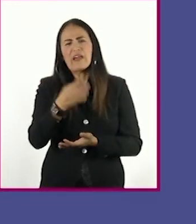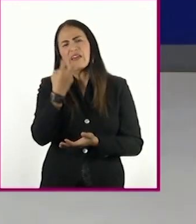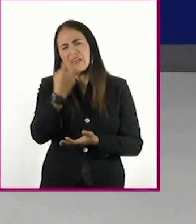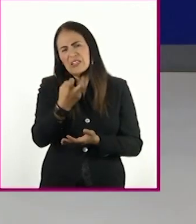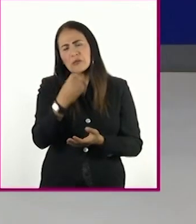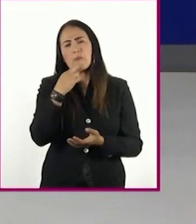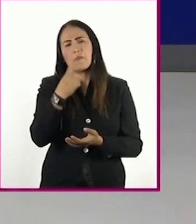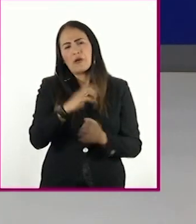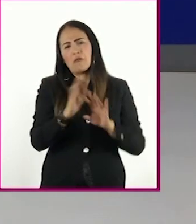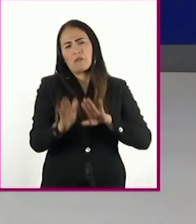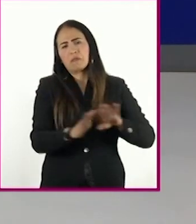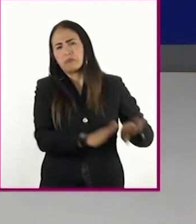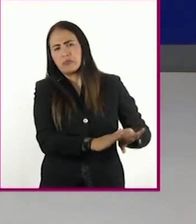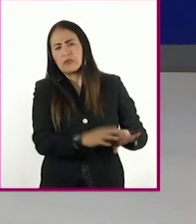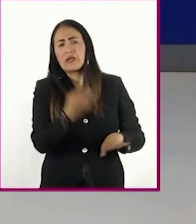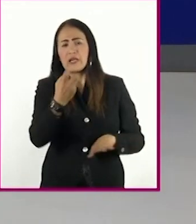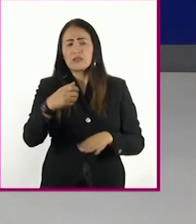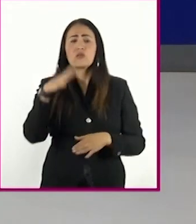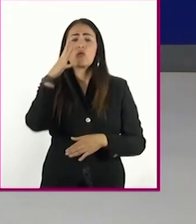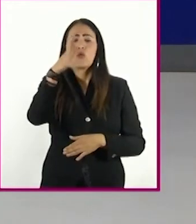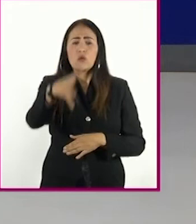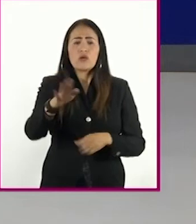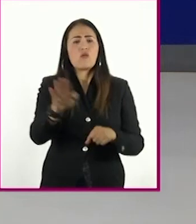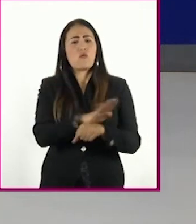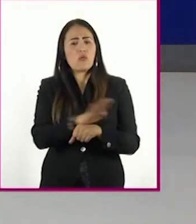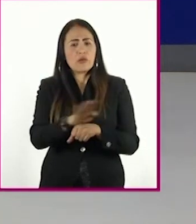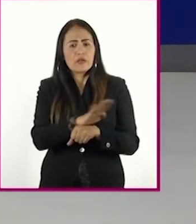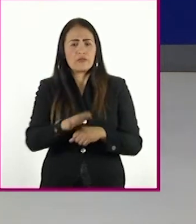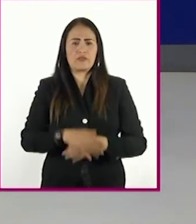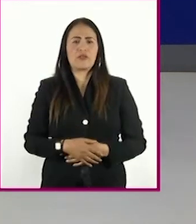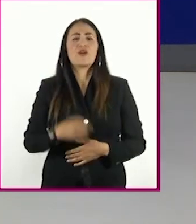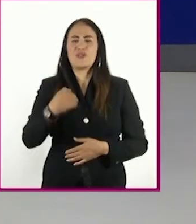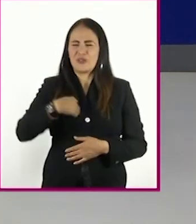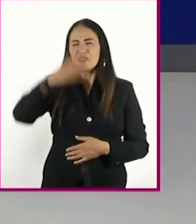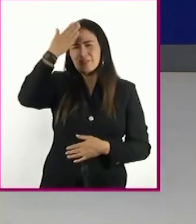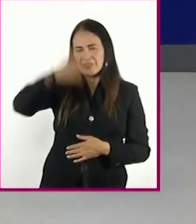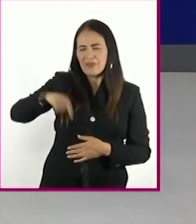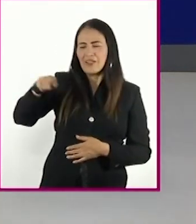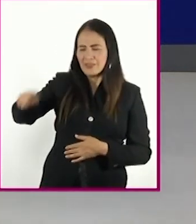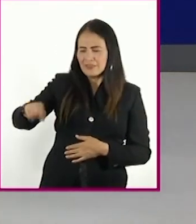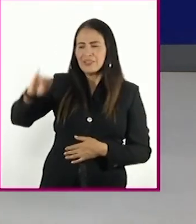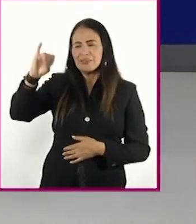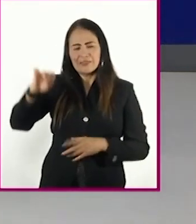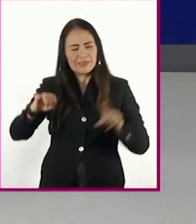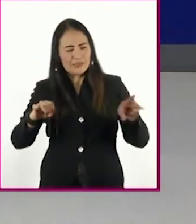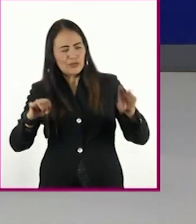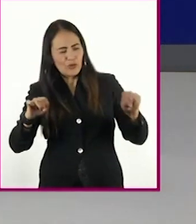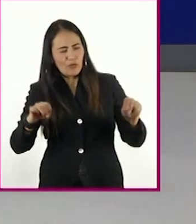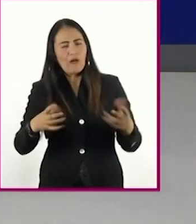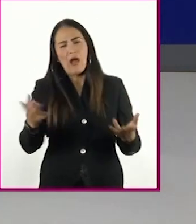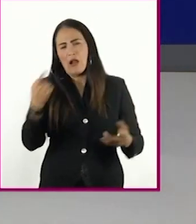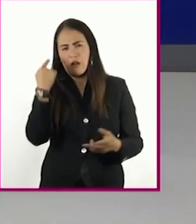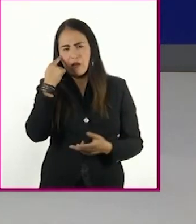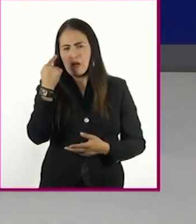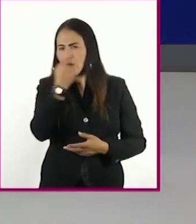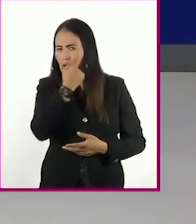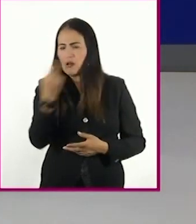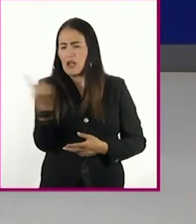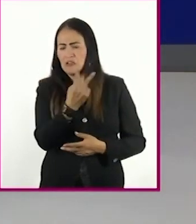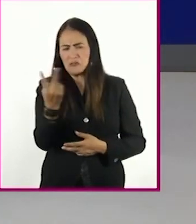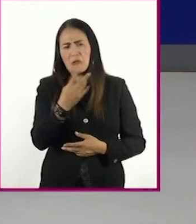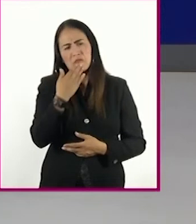todos. Lo sabía, pero ambas posturas son muy válidas. Revisemos otro tema. Propongo la